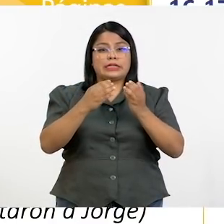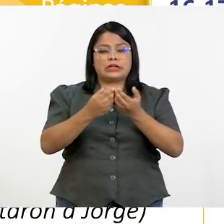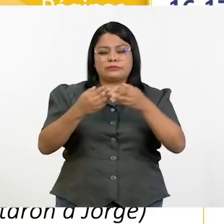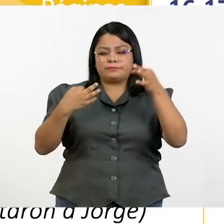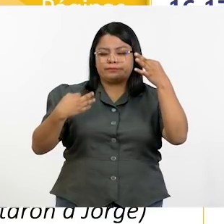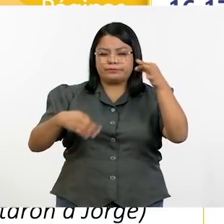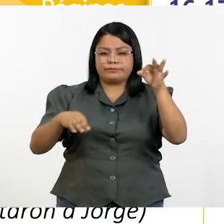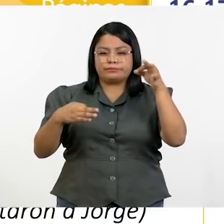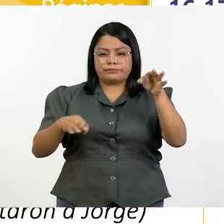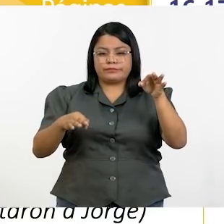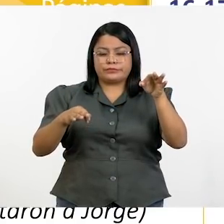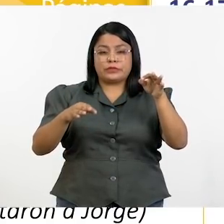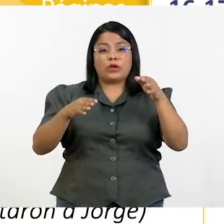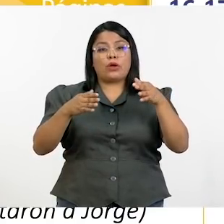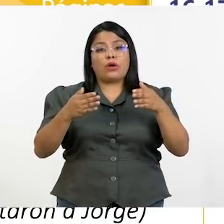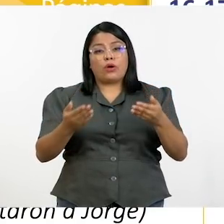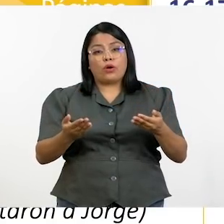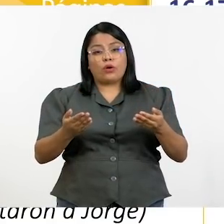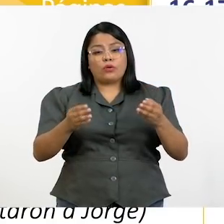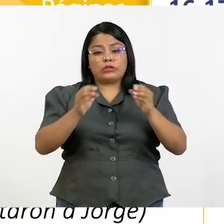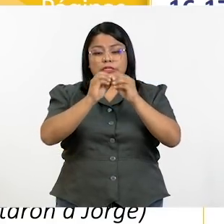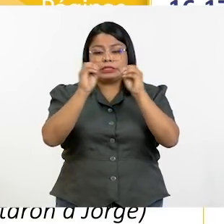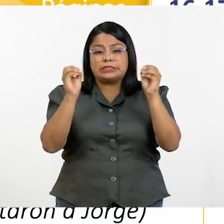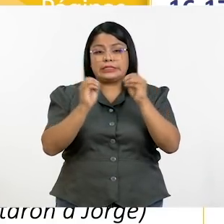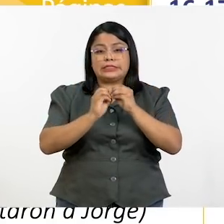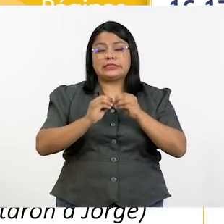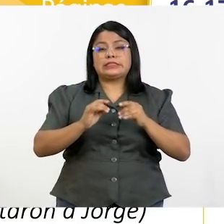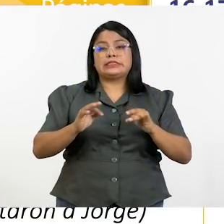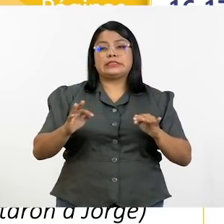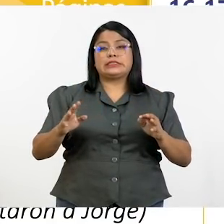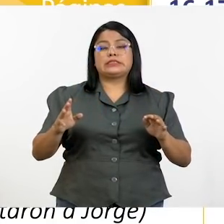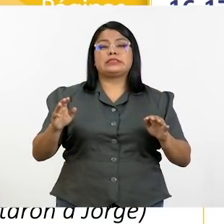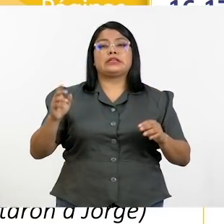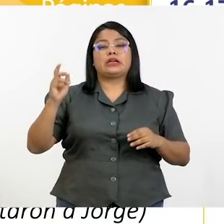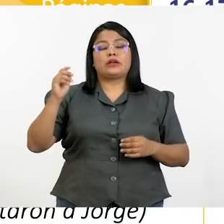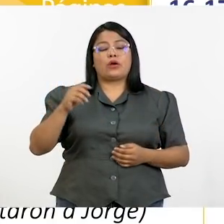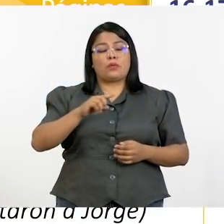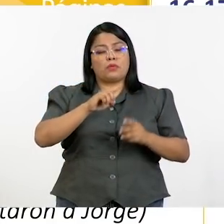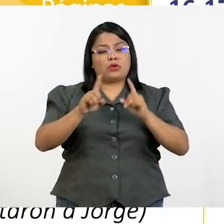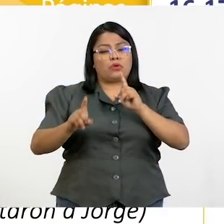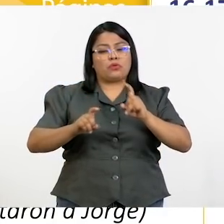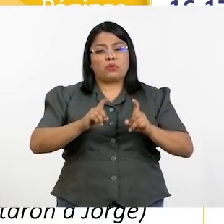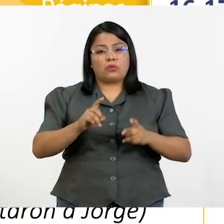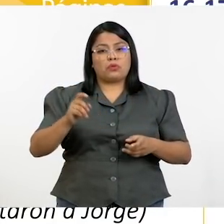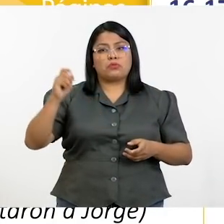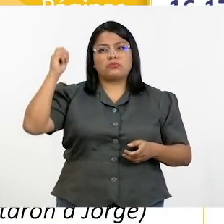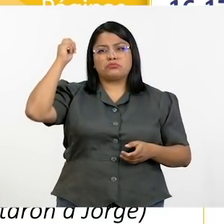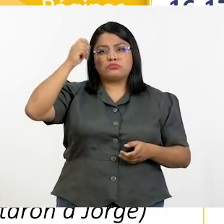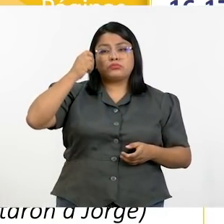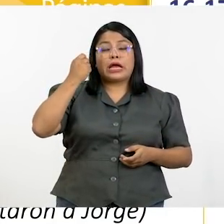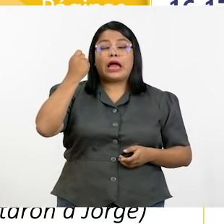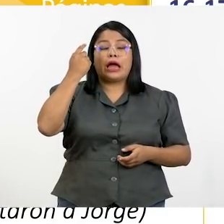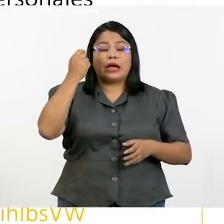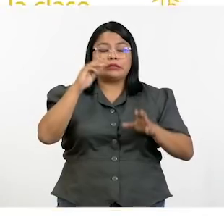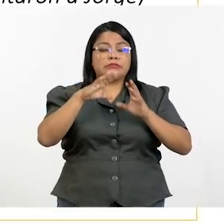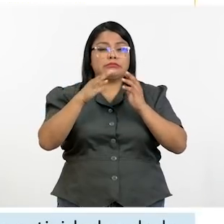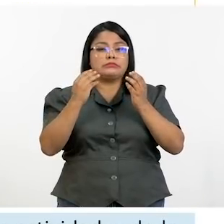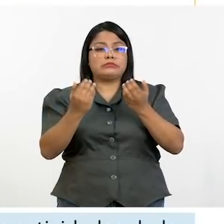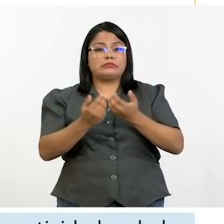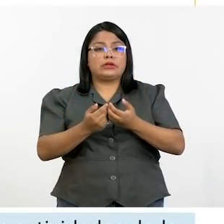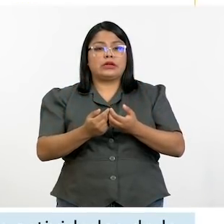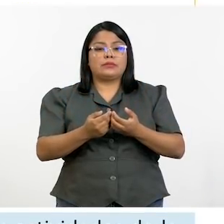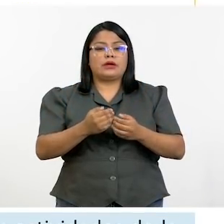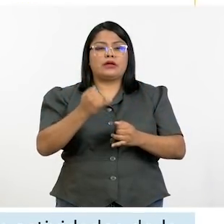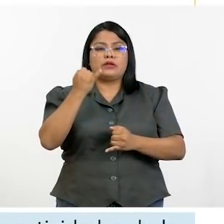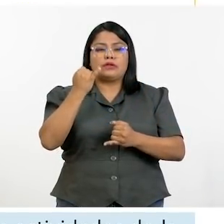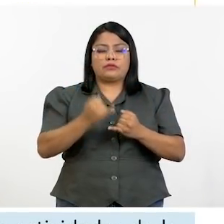enlaces a documentos o sitios web, teorías o preguntas para la reflexión en clase. Para